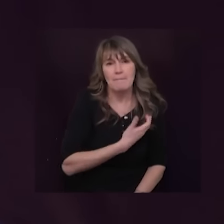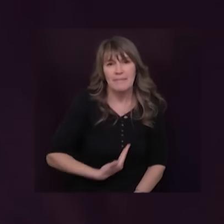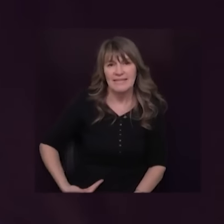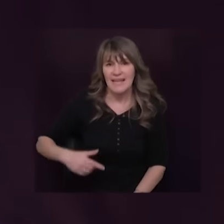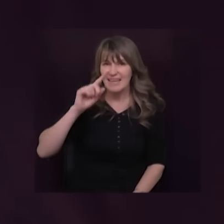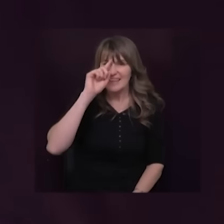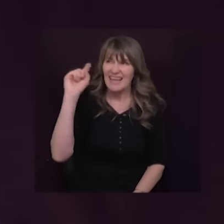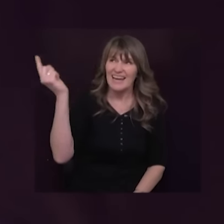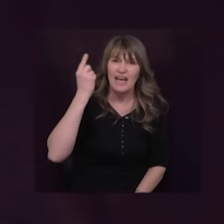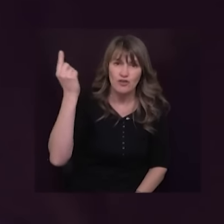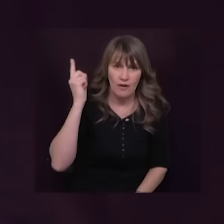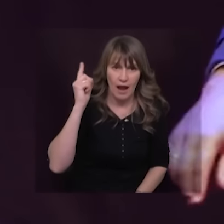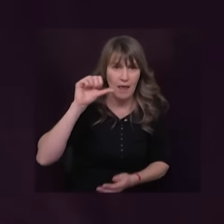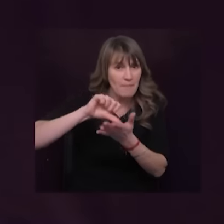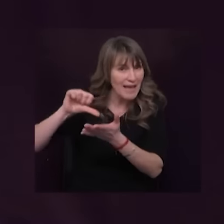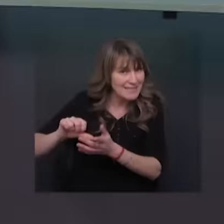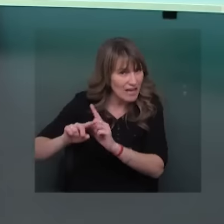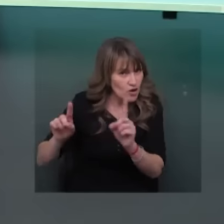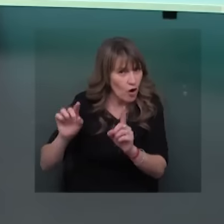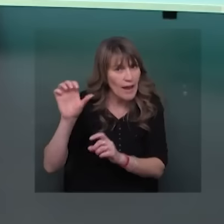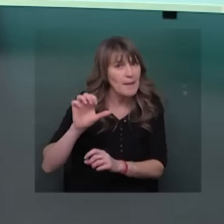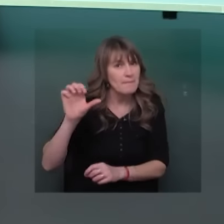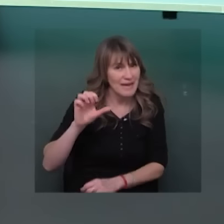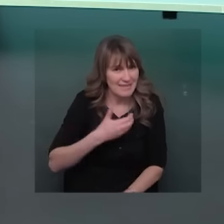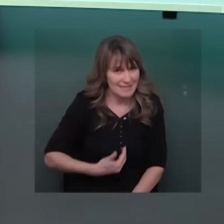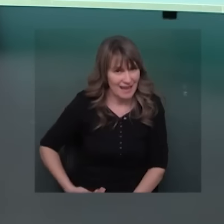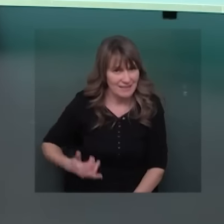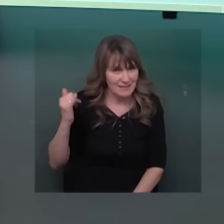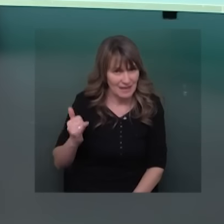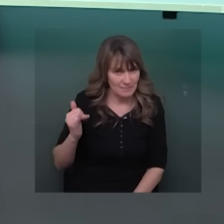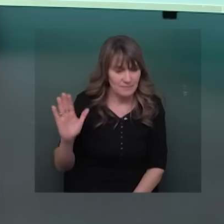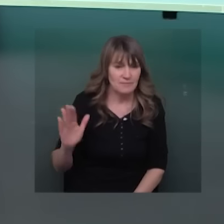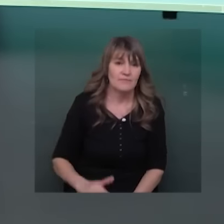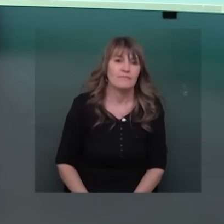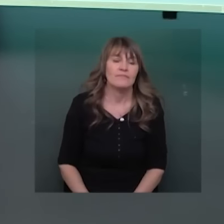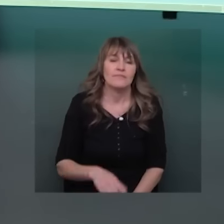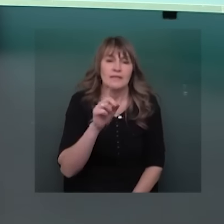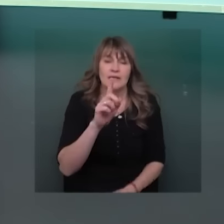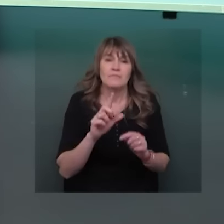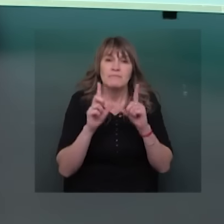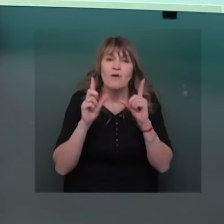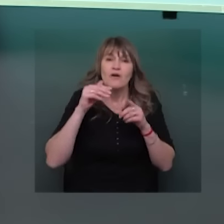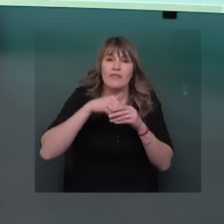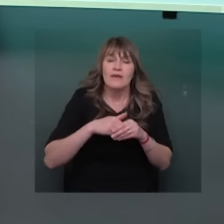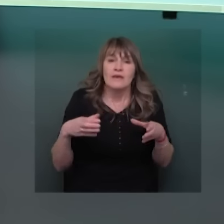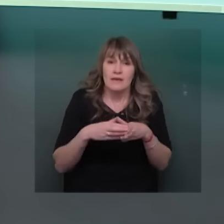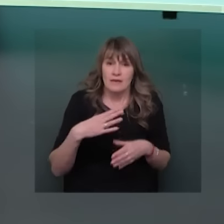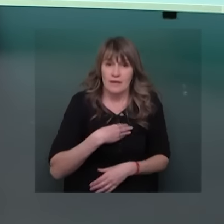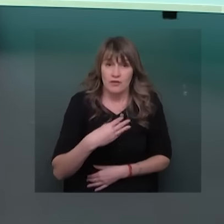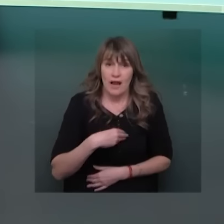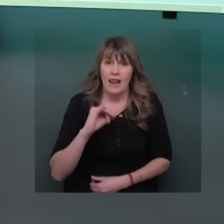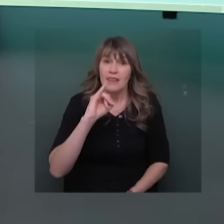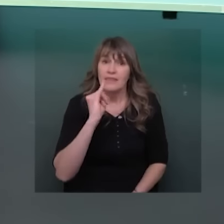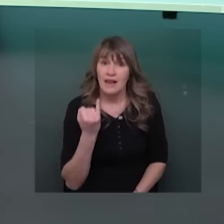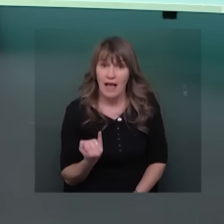no países y el precandidato presidencial nacionalista Álvaro Delgado